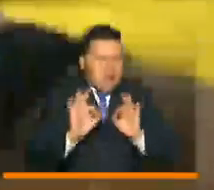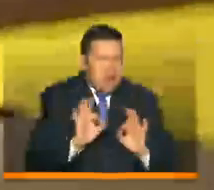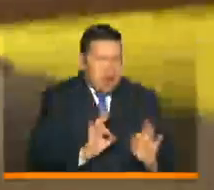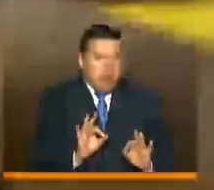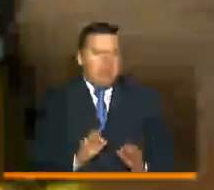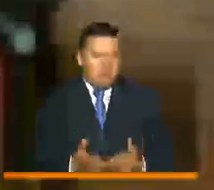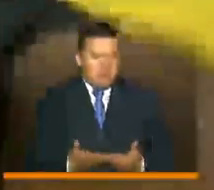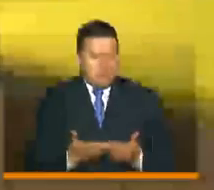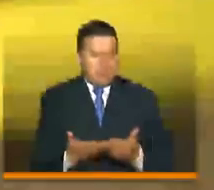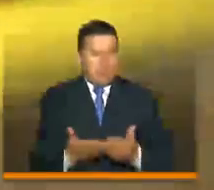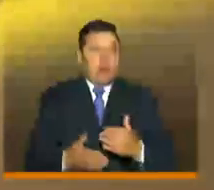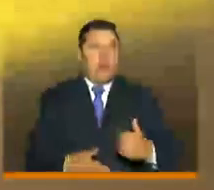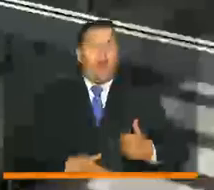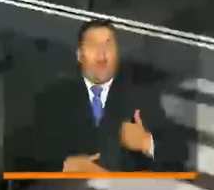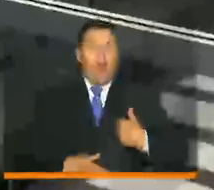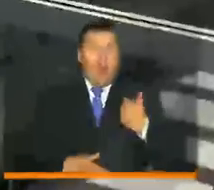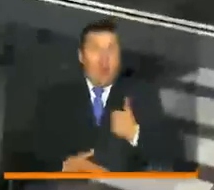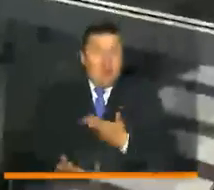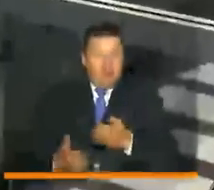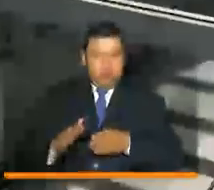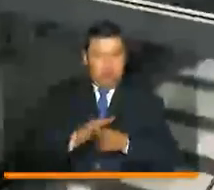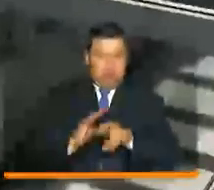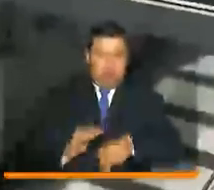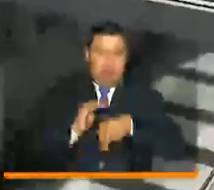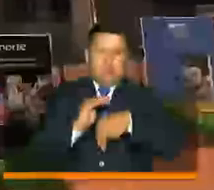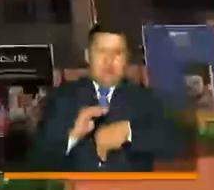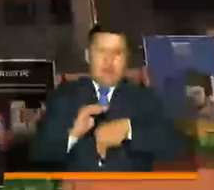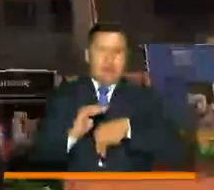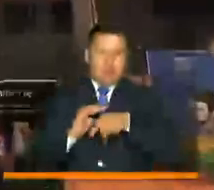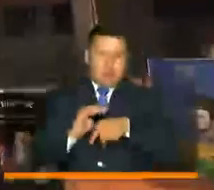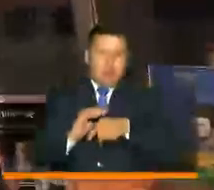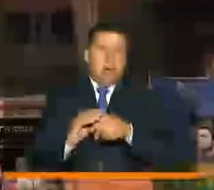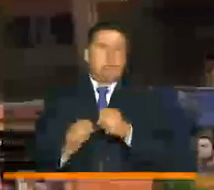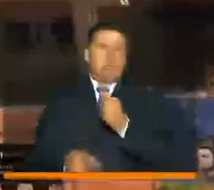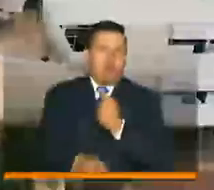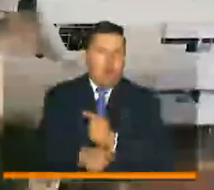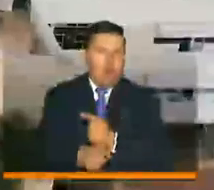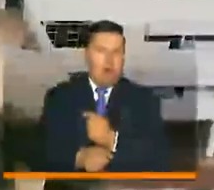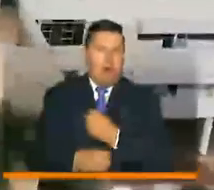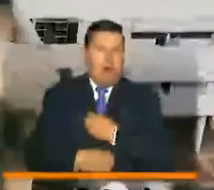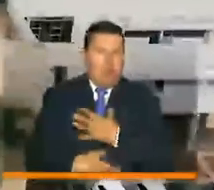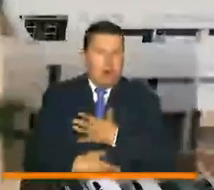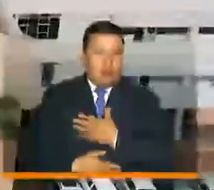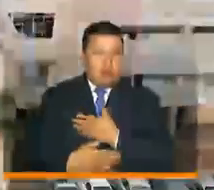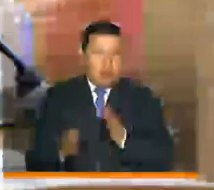siguen brindando opciones a los jóvenes con bienestar, calidad, pertinencia y oportunidad.